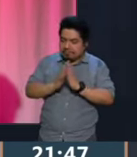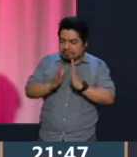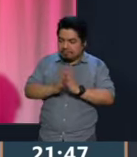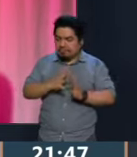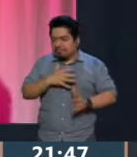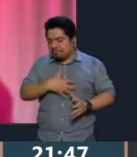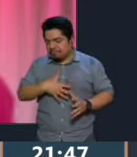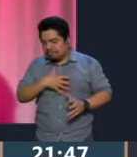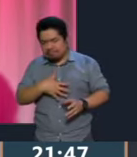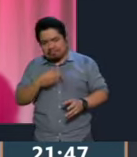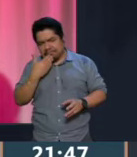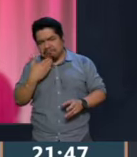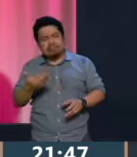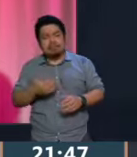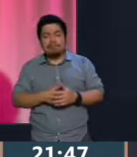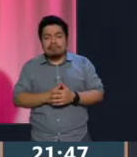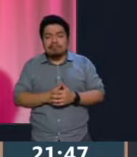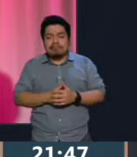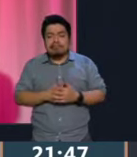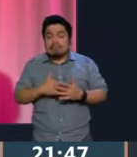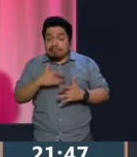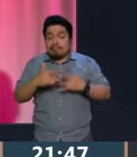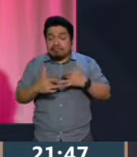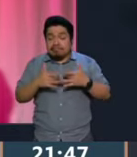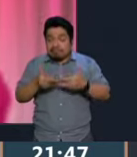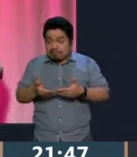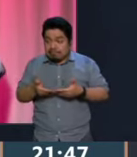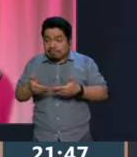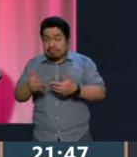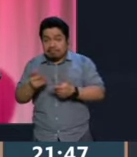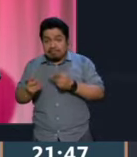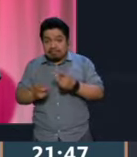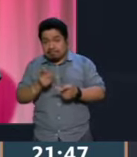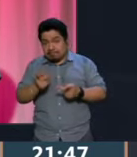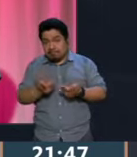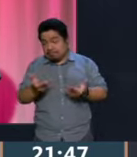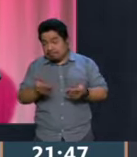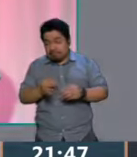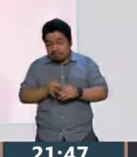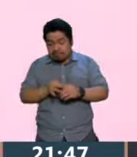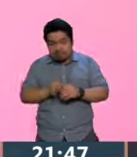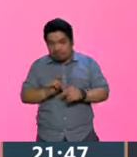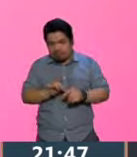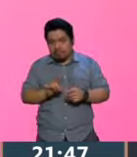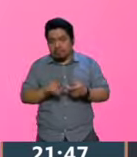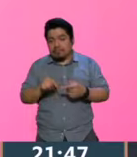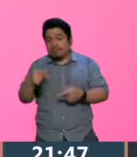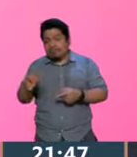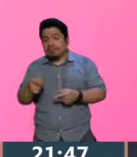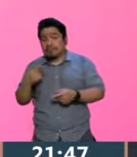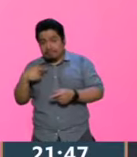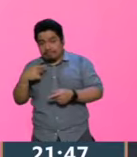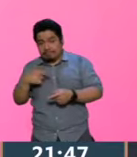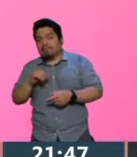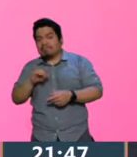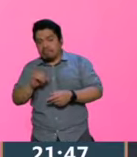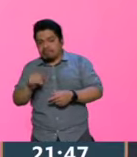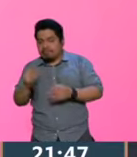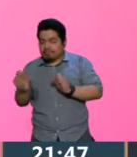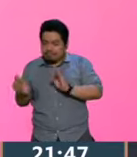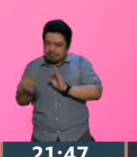vamos muy bien, la verdad es que eso se siente en la calle, las encuestas no votan, las personas sí, y eso se siente cuando nos encontramos